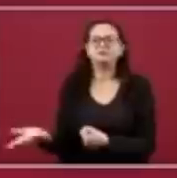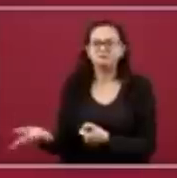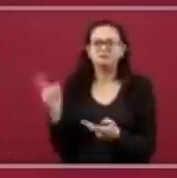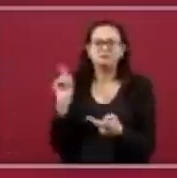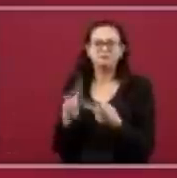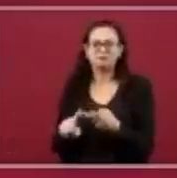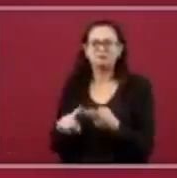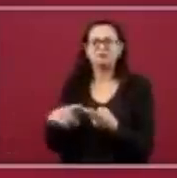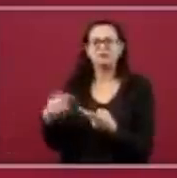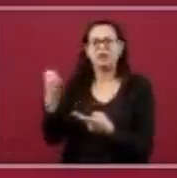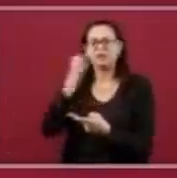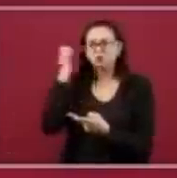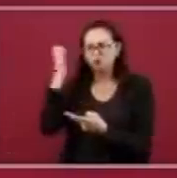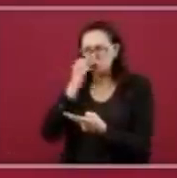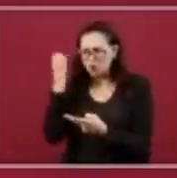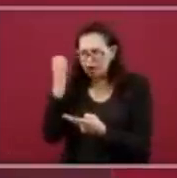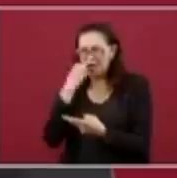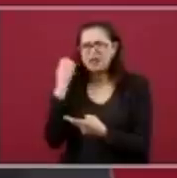en la academia,